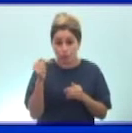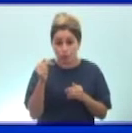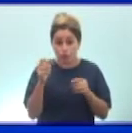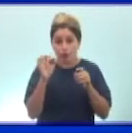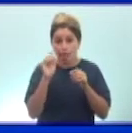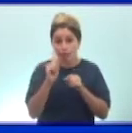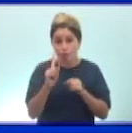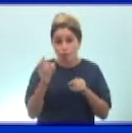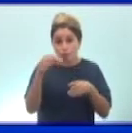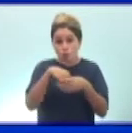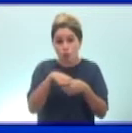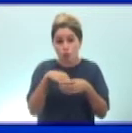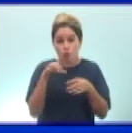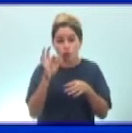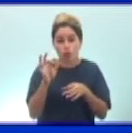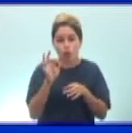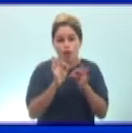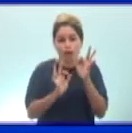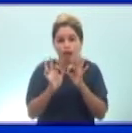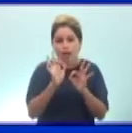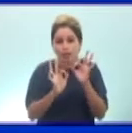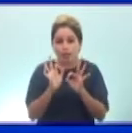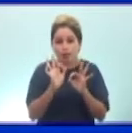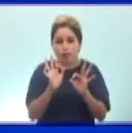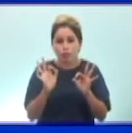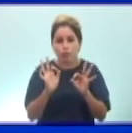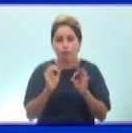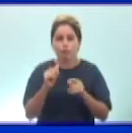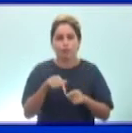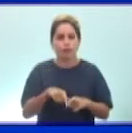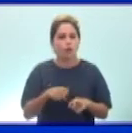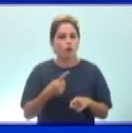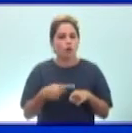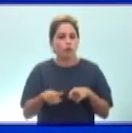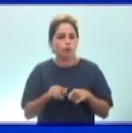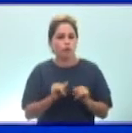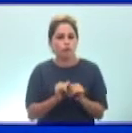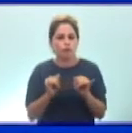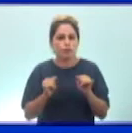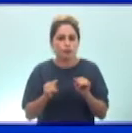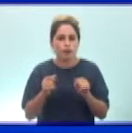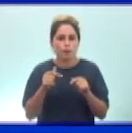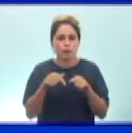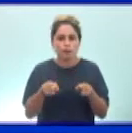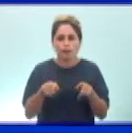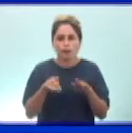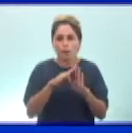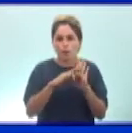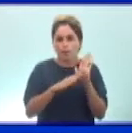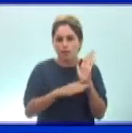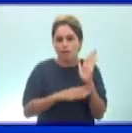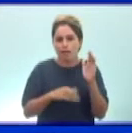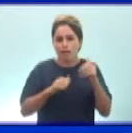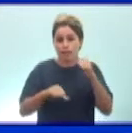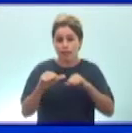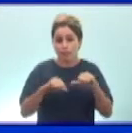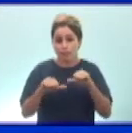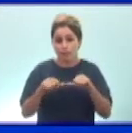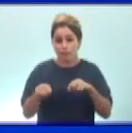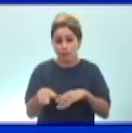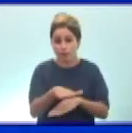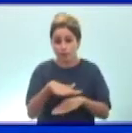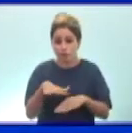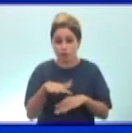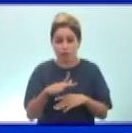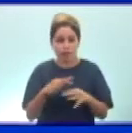Nos brinda la información de las posibles propiedades químicas de las sustancias simples y compuestas que pueden